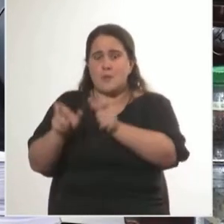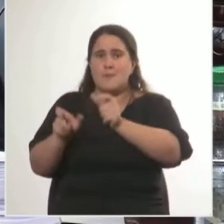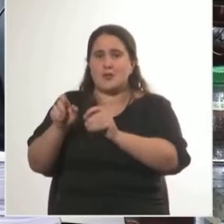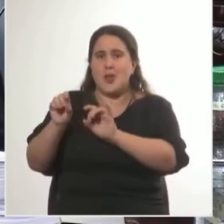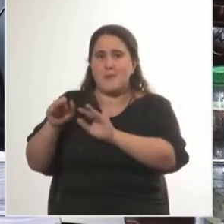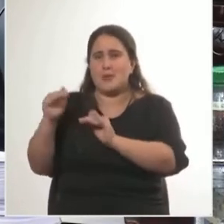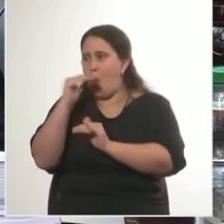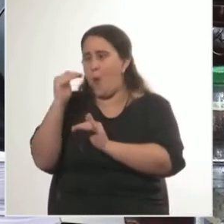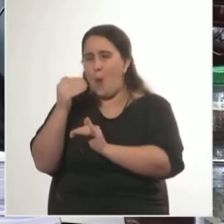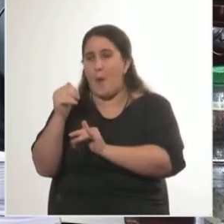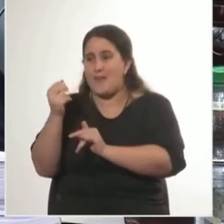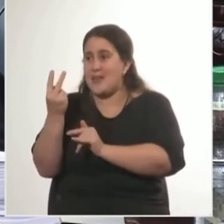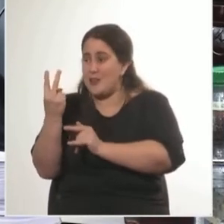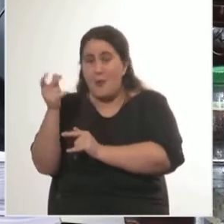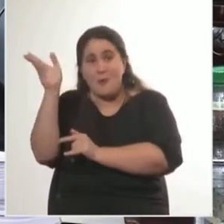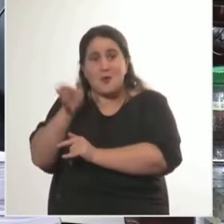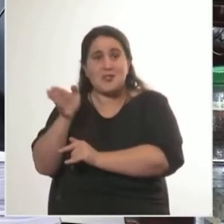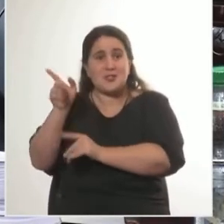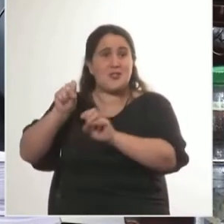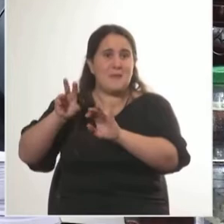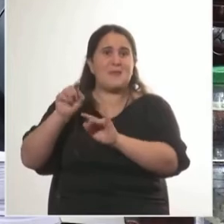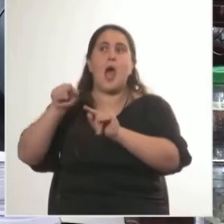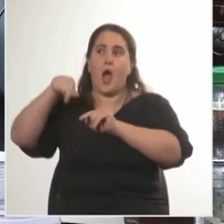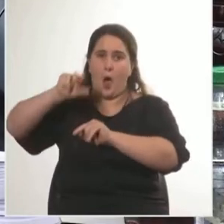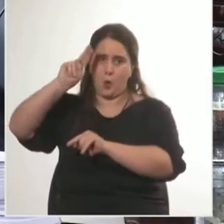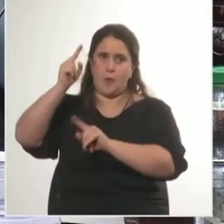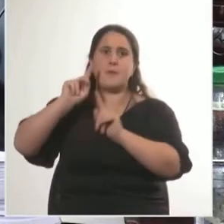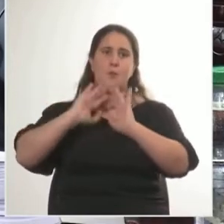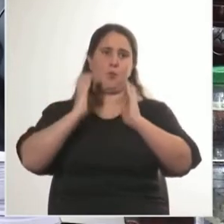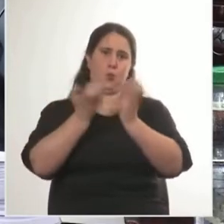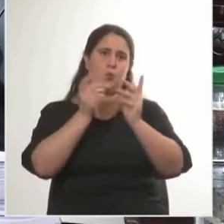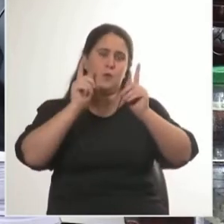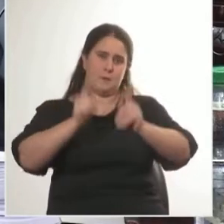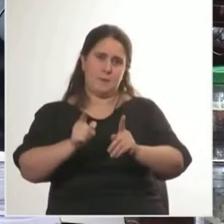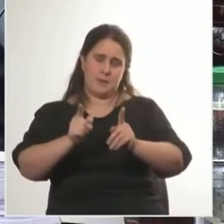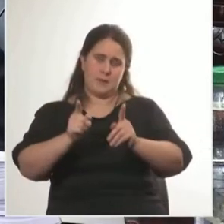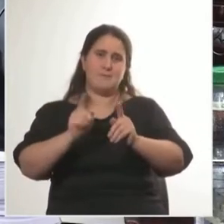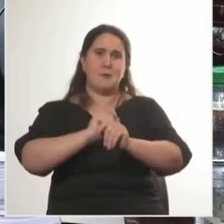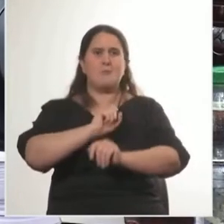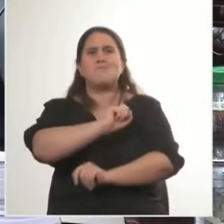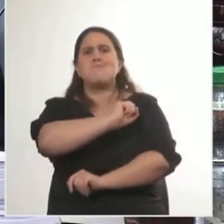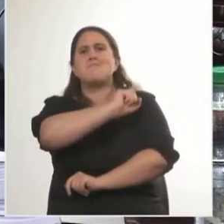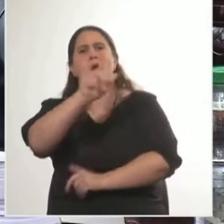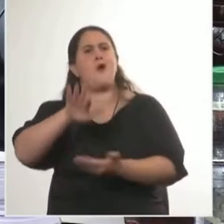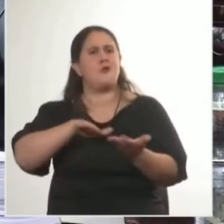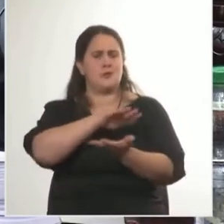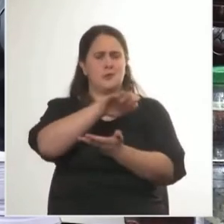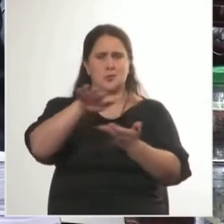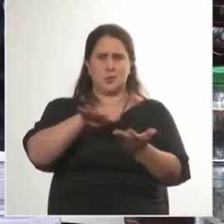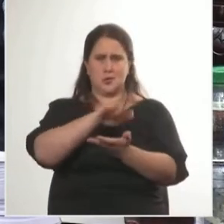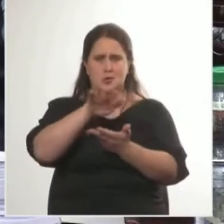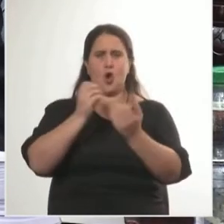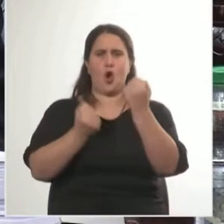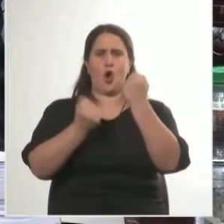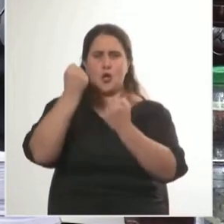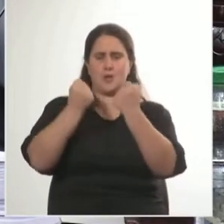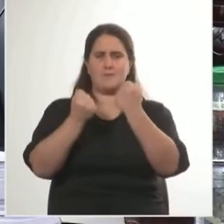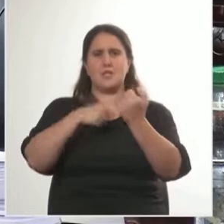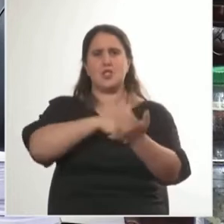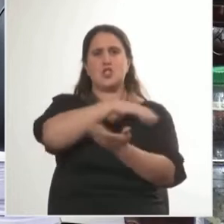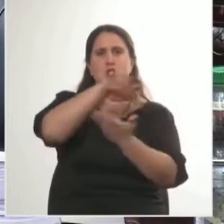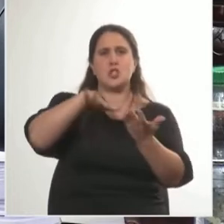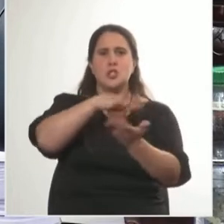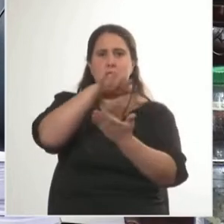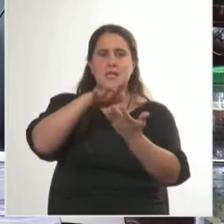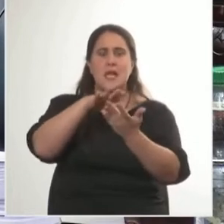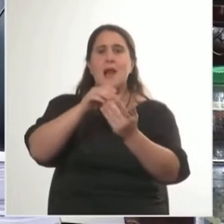cuentas bancarias de uruguayos acá y en el mundo, ¿sí?, y peores condiciones económicas y sociales para